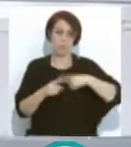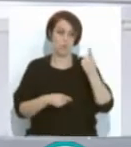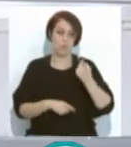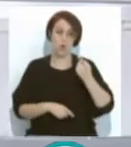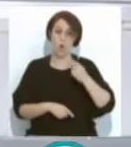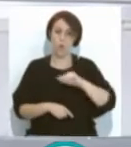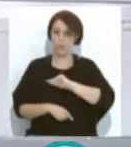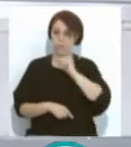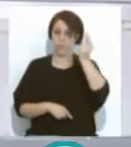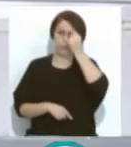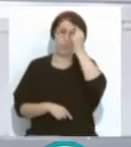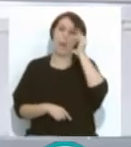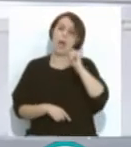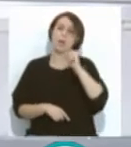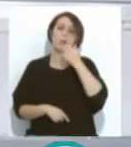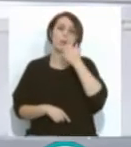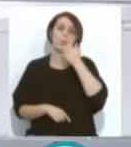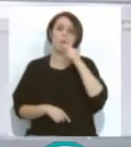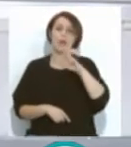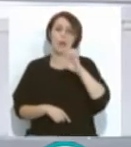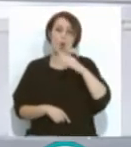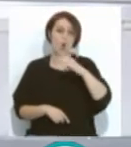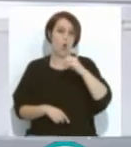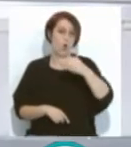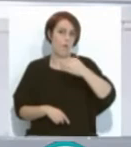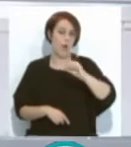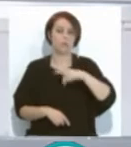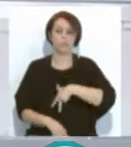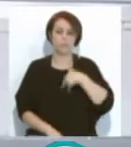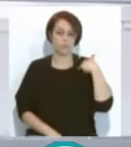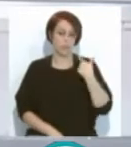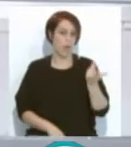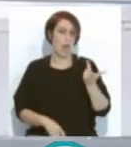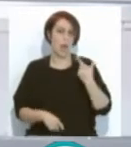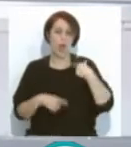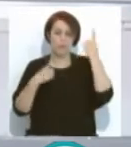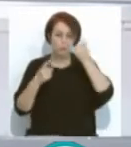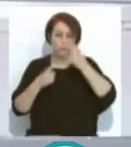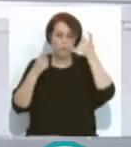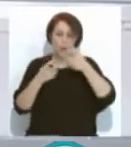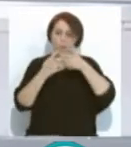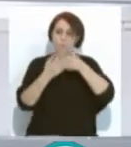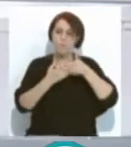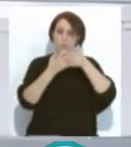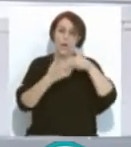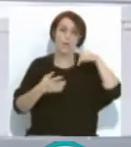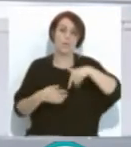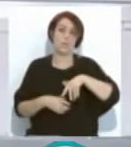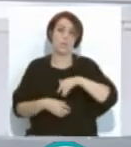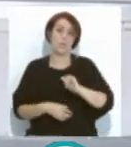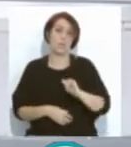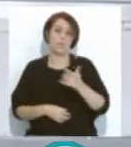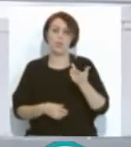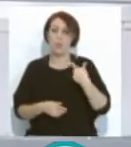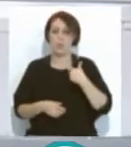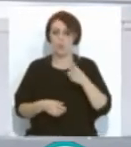como el Chino Recoba, uno de estos, pero en general son jugadores de mucha briega, sacrificio, lucha. Aquí hemos tenido un exponente, no como